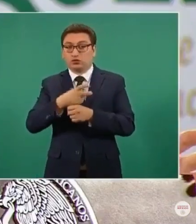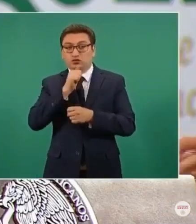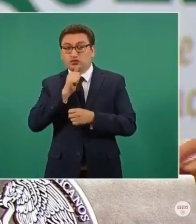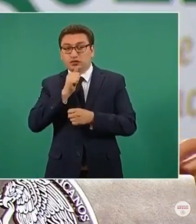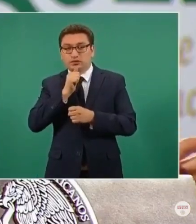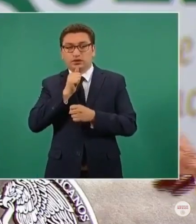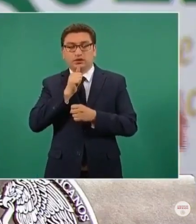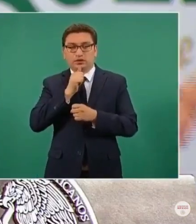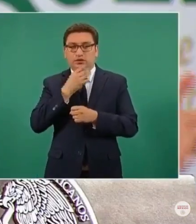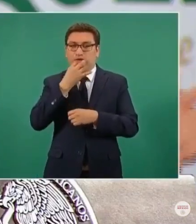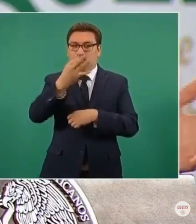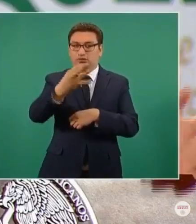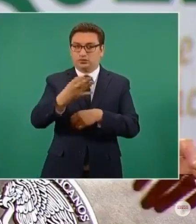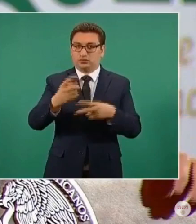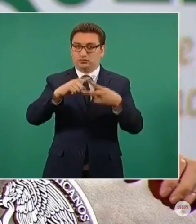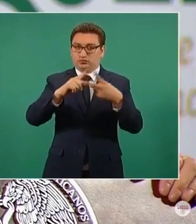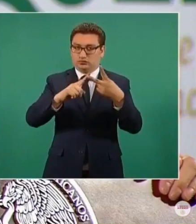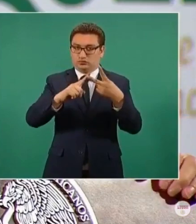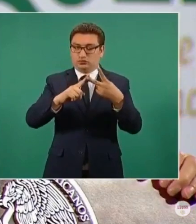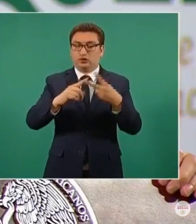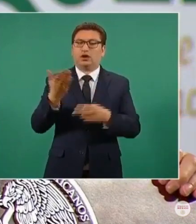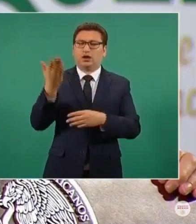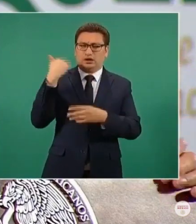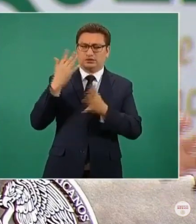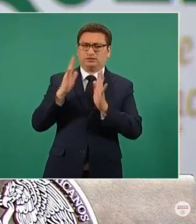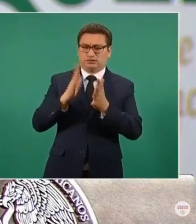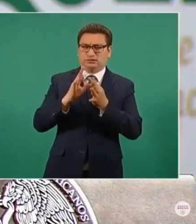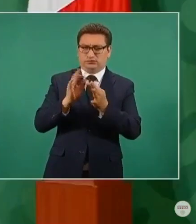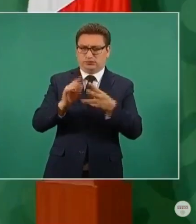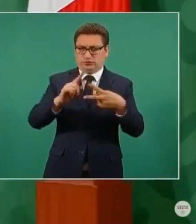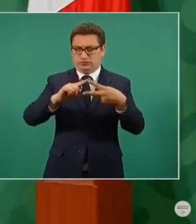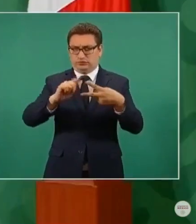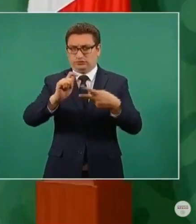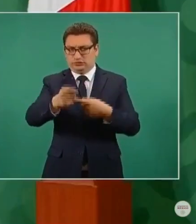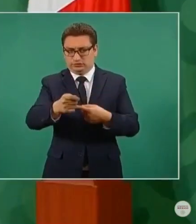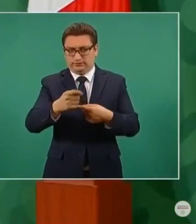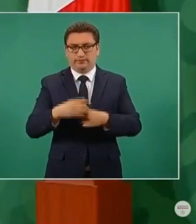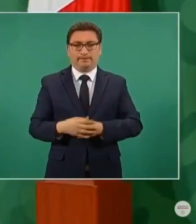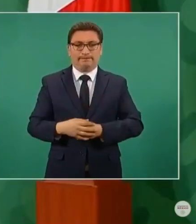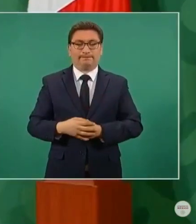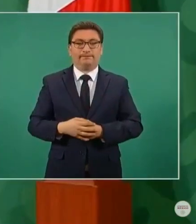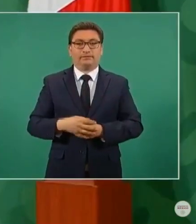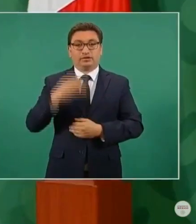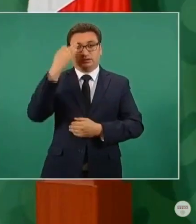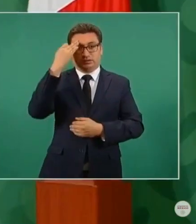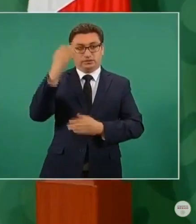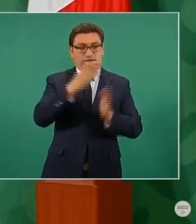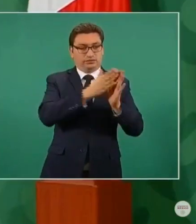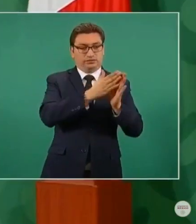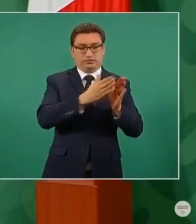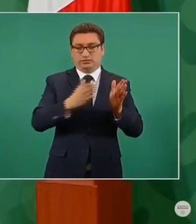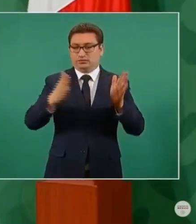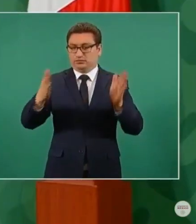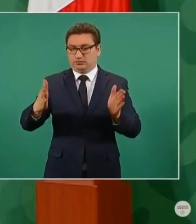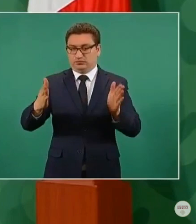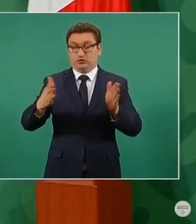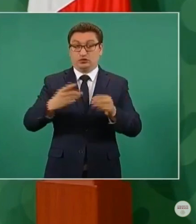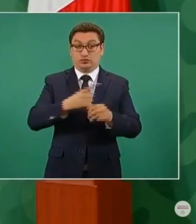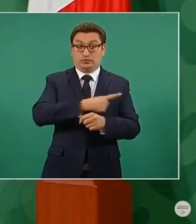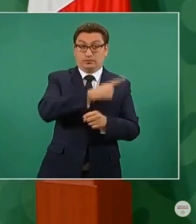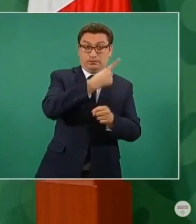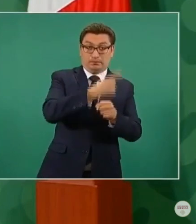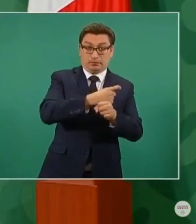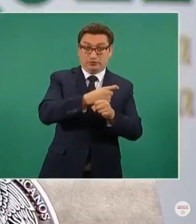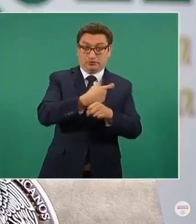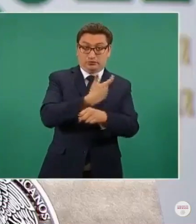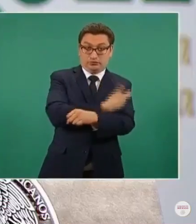les comentamos 2 cosas. Una que ya habíamos explicado previamente, el tiempo de vacunación entre la primera dosis y la segunda